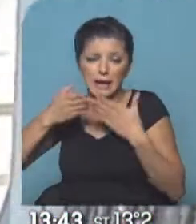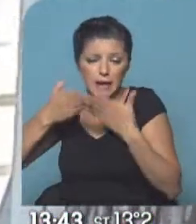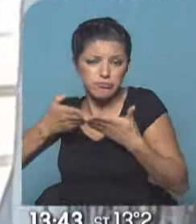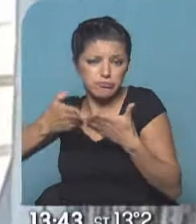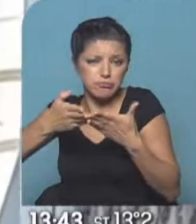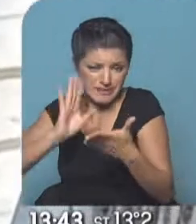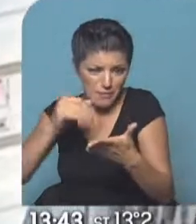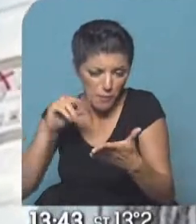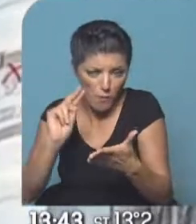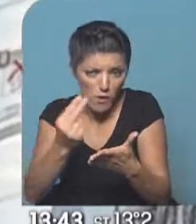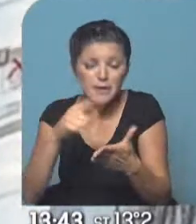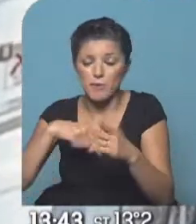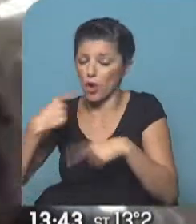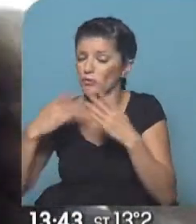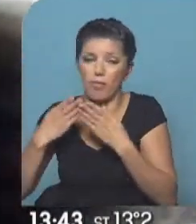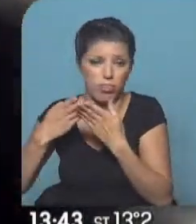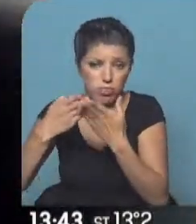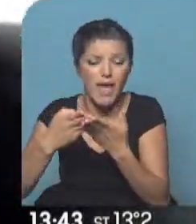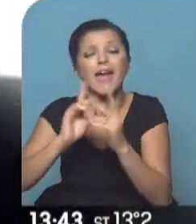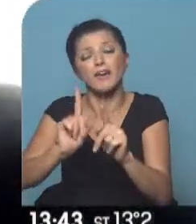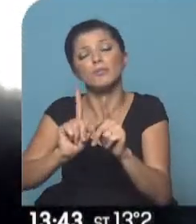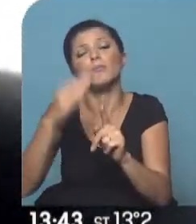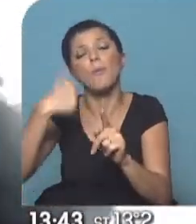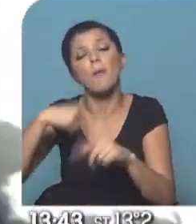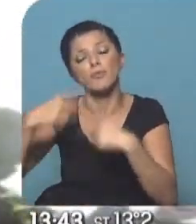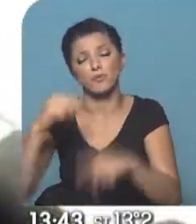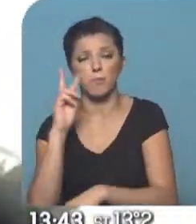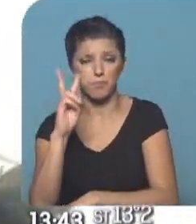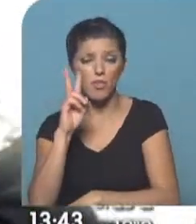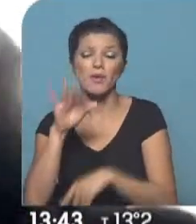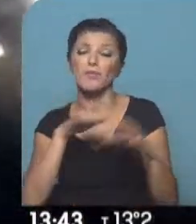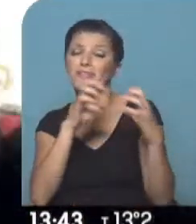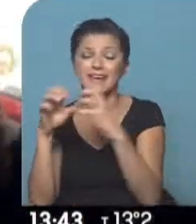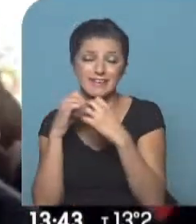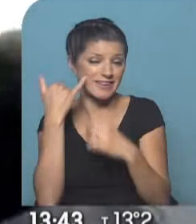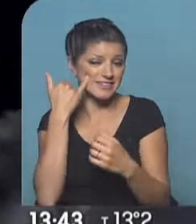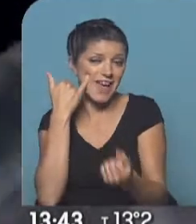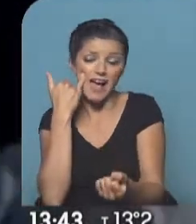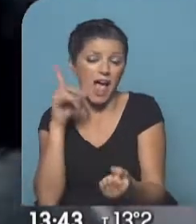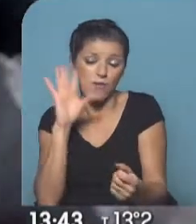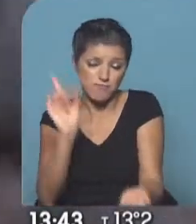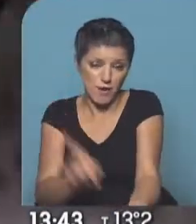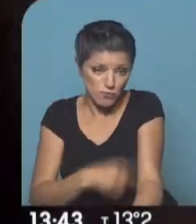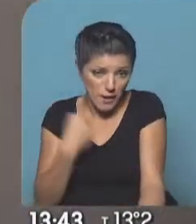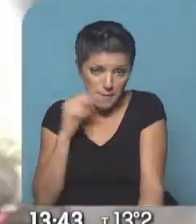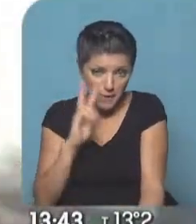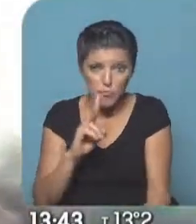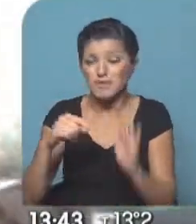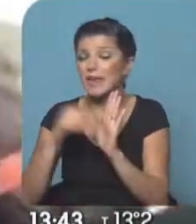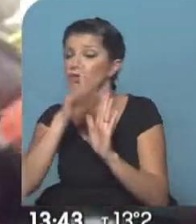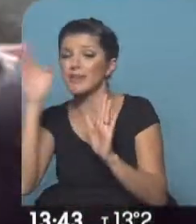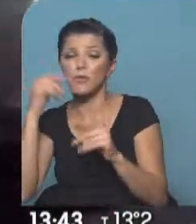mar seguirán siendo la imagen constante de una crisis naturalizada de la que nadie quiere hacerse